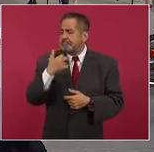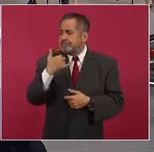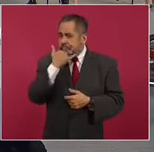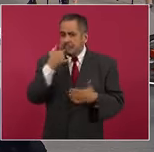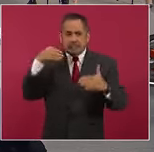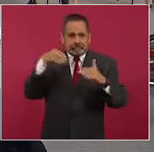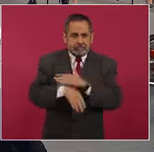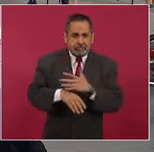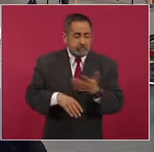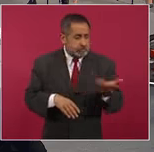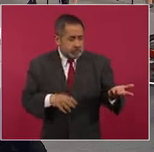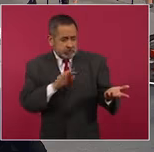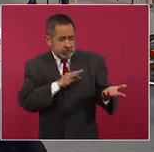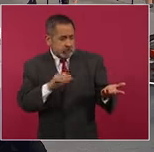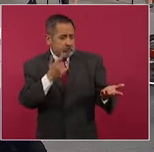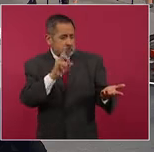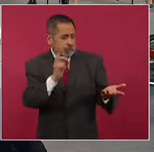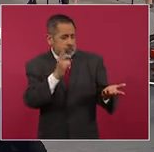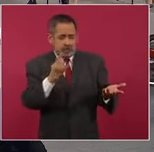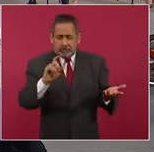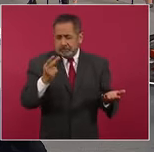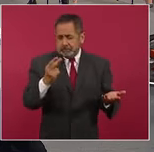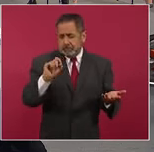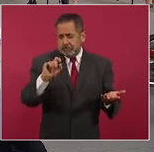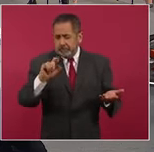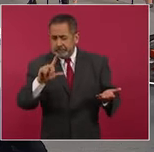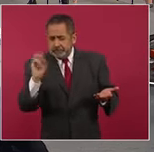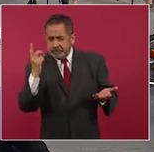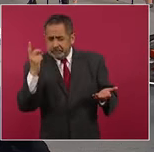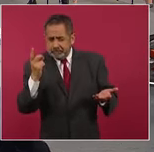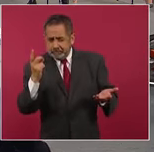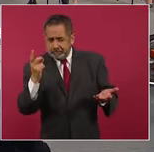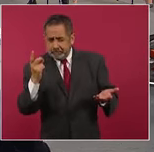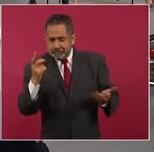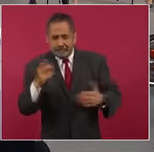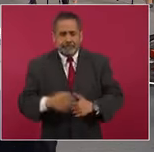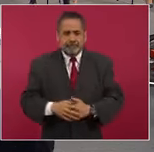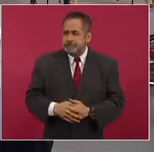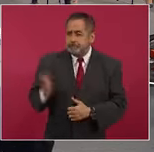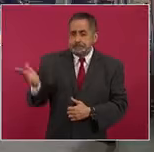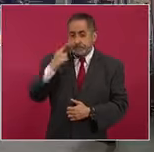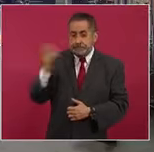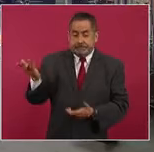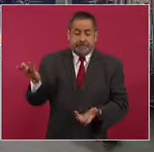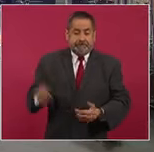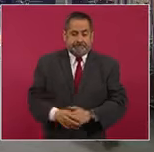hasta 27, podría ser 25, 27. Ahí está.